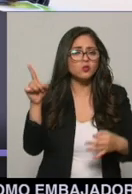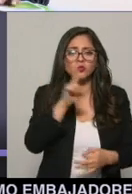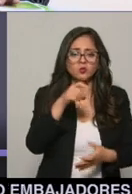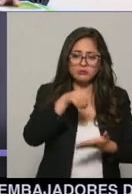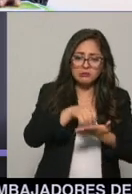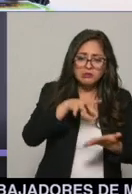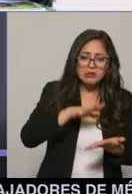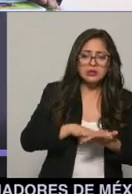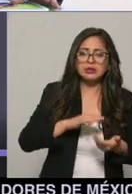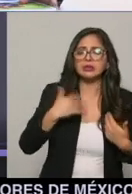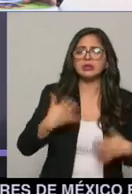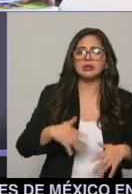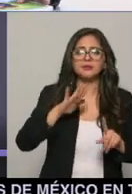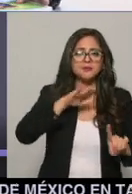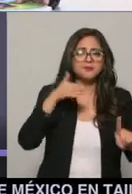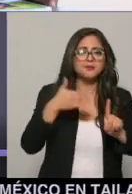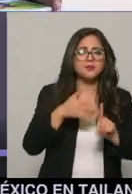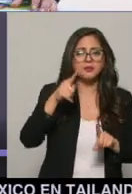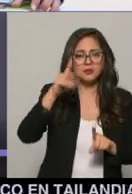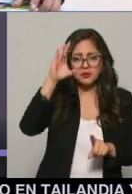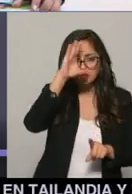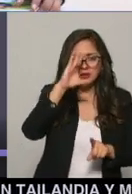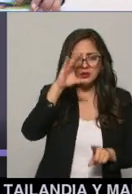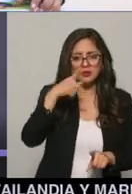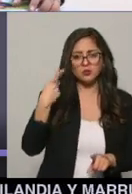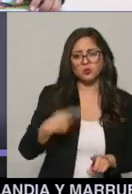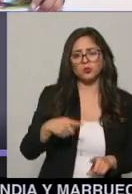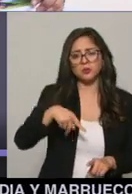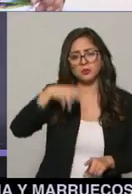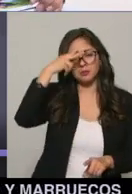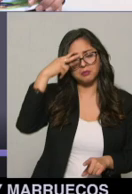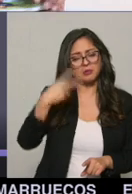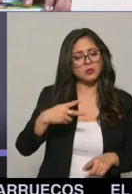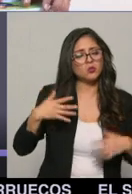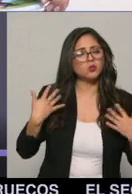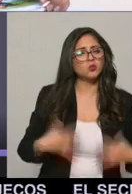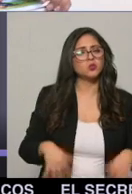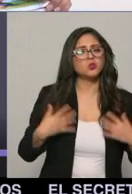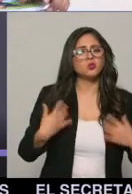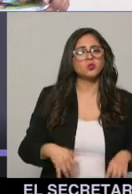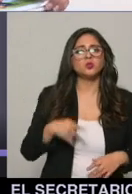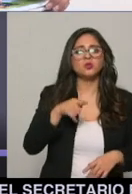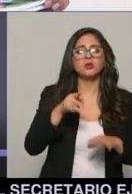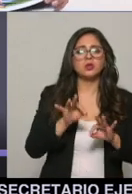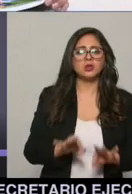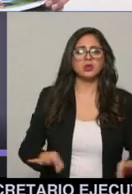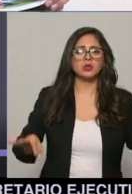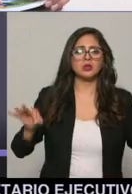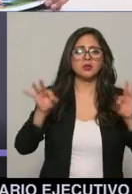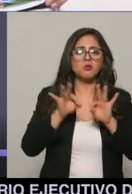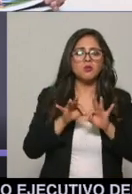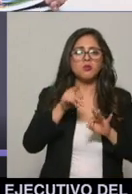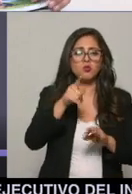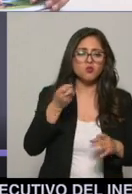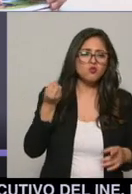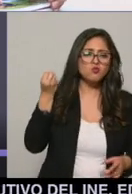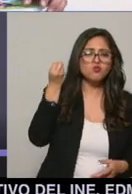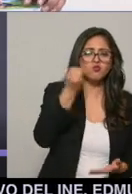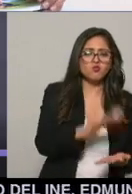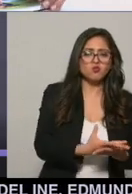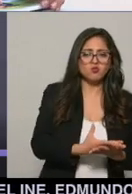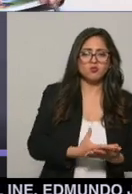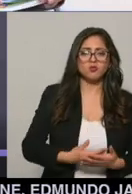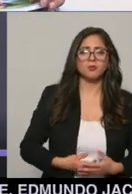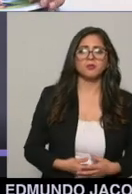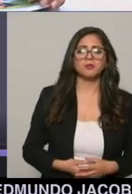muy particulares, específicos sobre la ciencia en México, y es de verdad un gran importante aportación, es una aportación